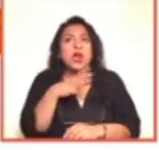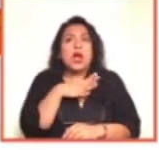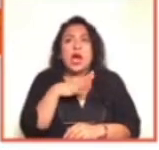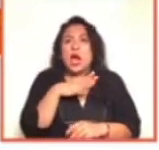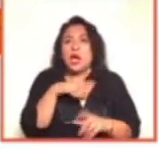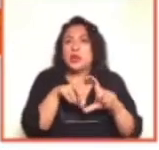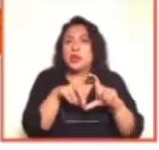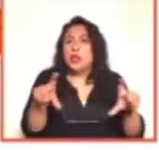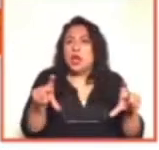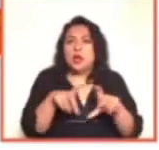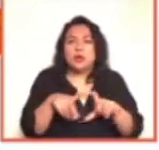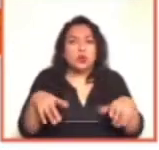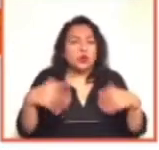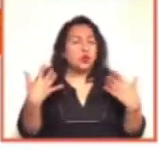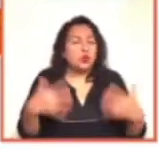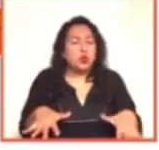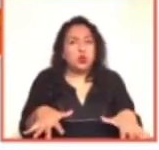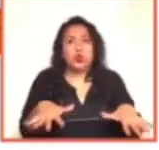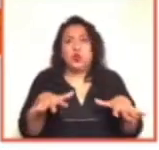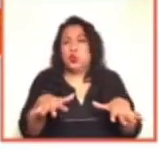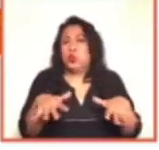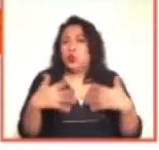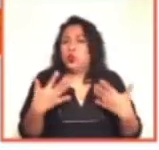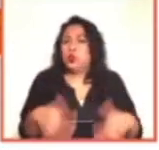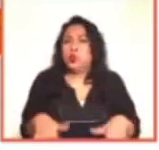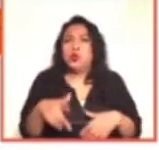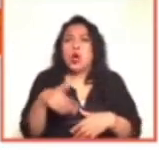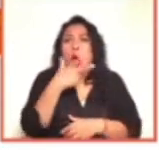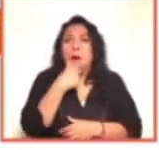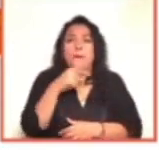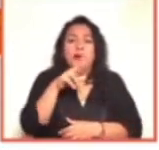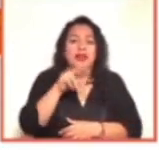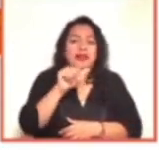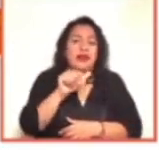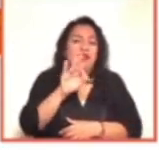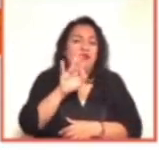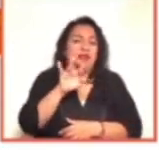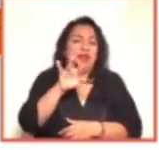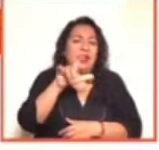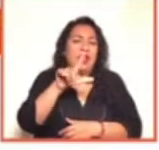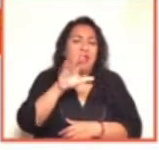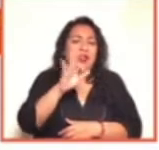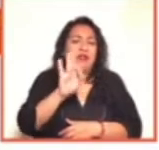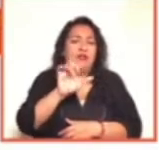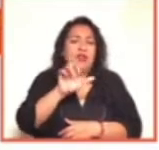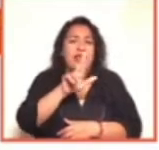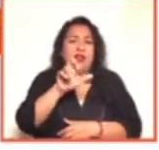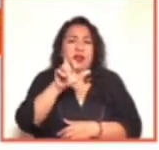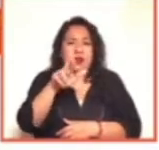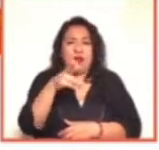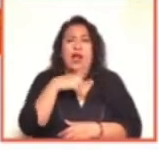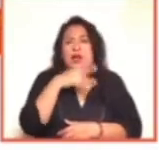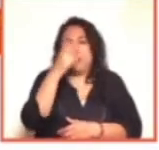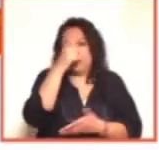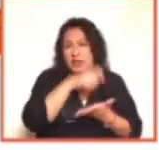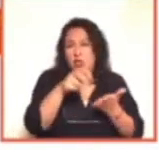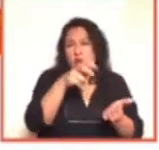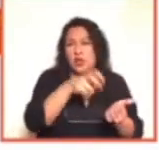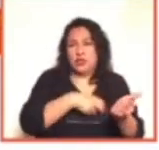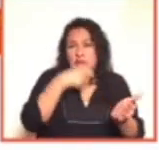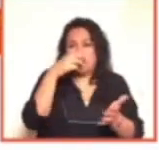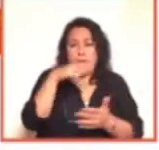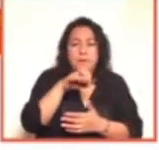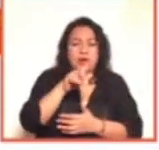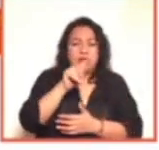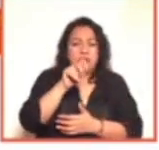textos brutales, que es Rafael Ferrer Franco, del cual escritores y editores como Martín